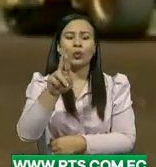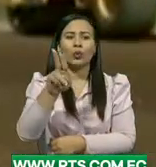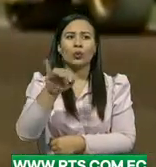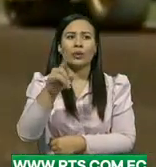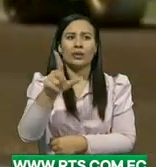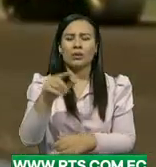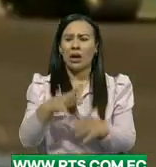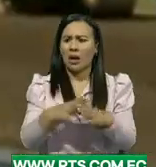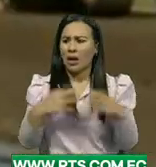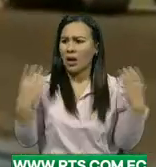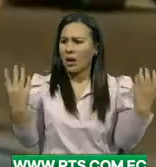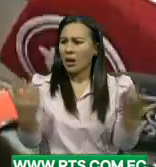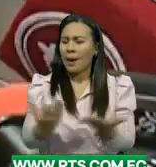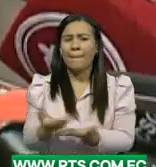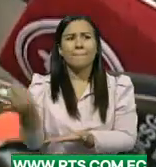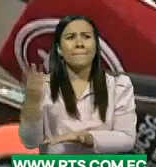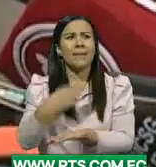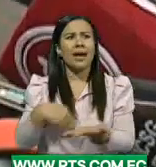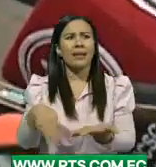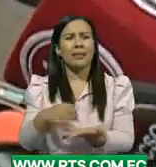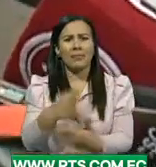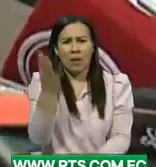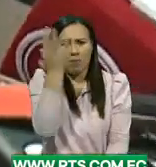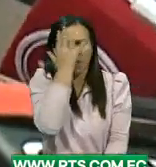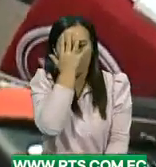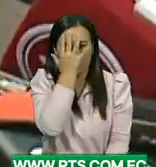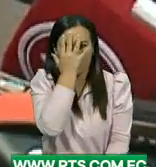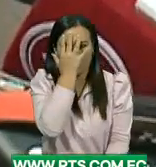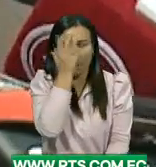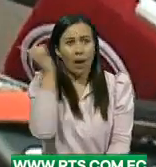el complejo ubicado en Manabí. Es una vergüenza